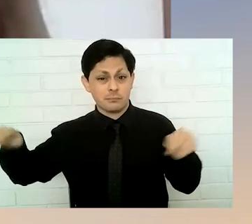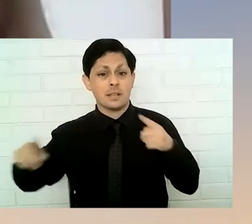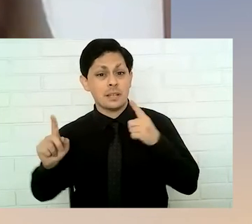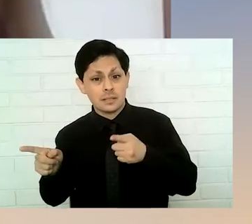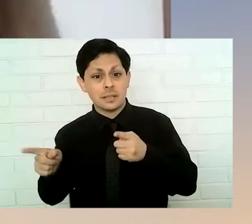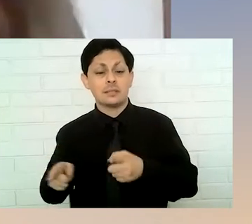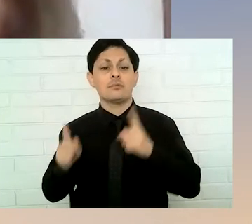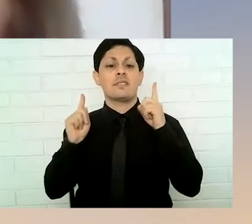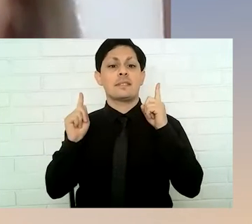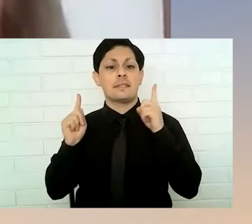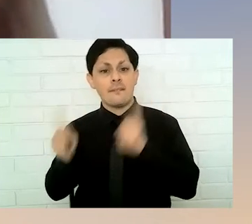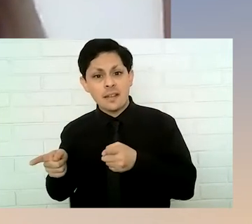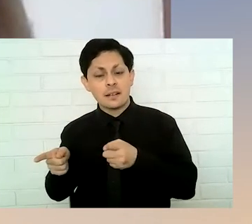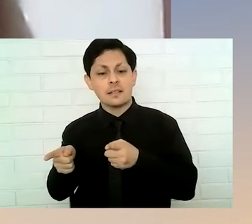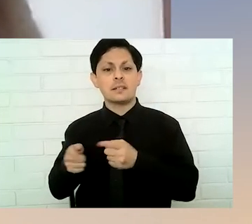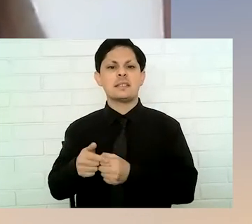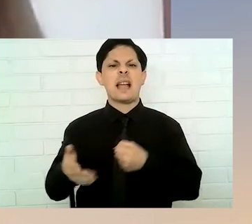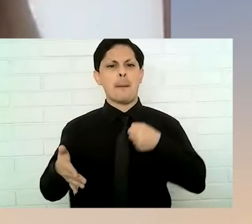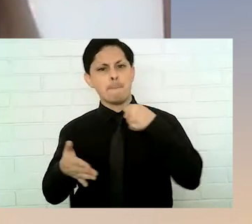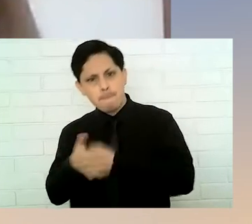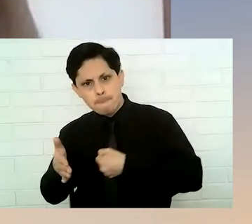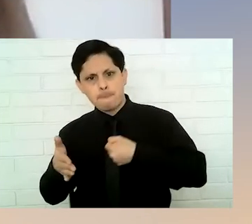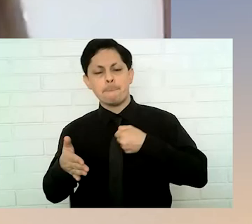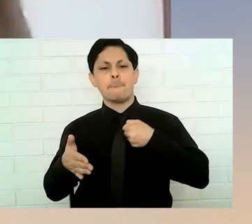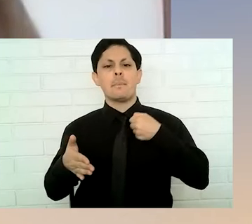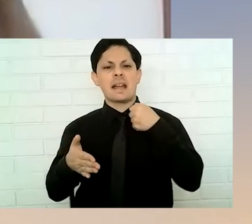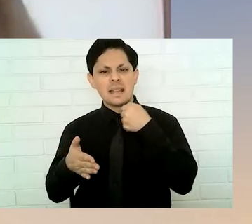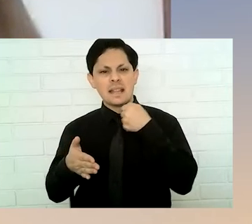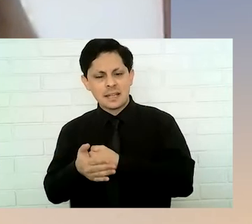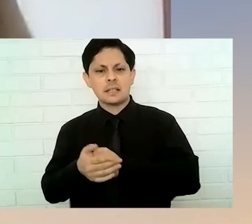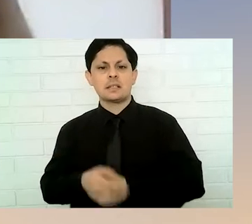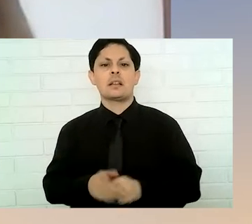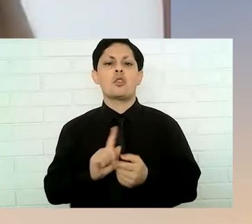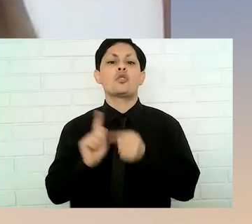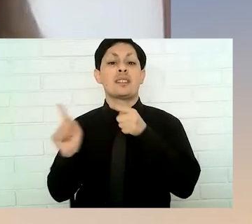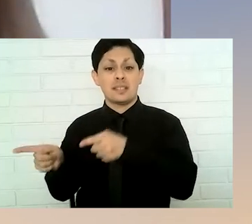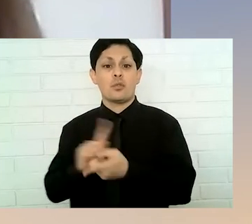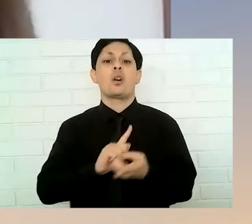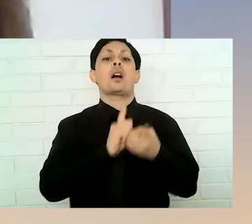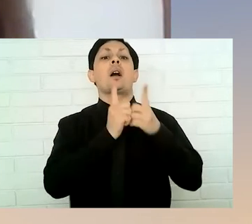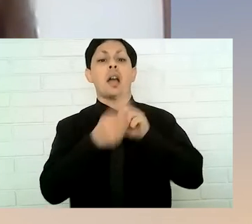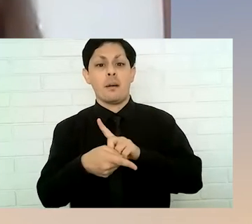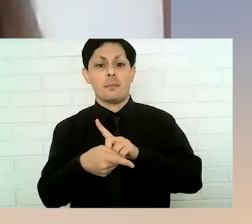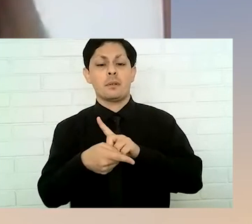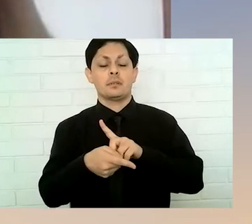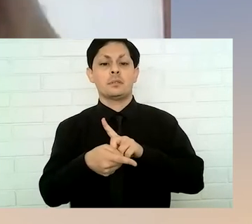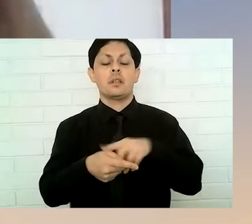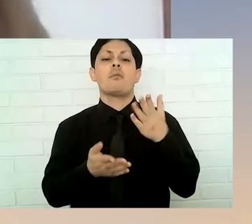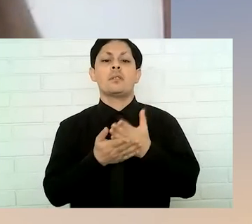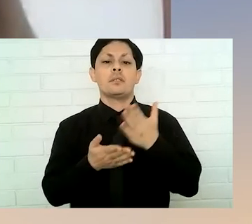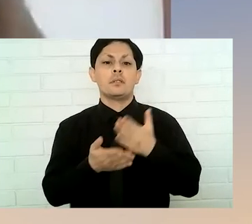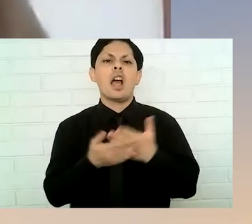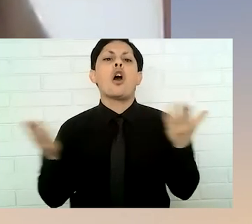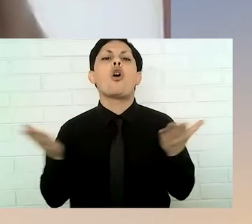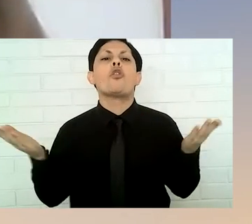juntarnos y hacer la pelea porque esto cambie. Porque si no lo hacemos desde la educación diferencial, ¿desde